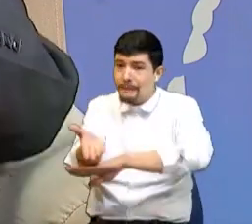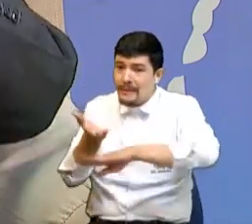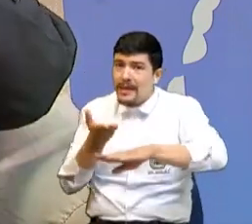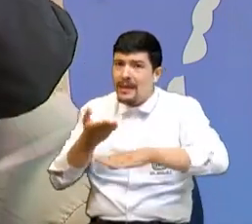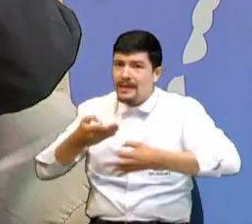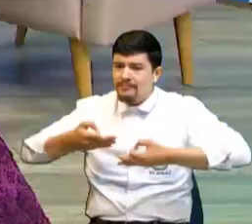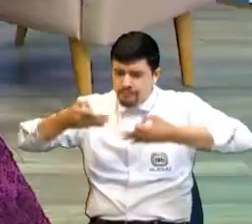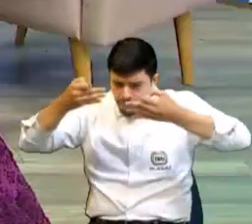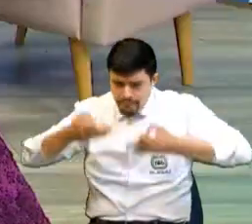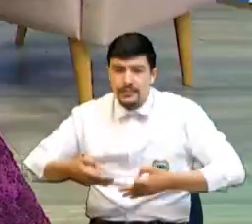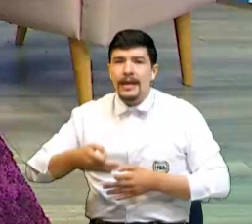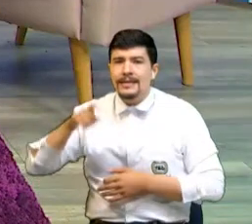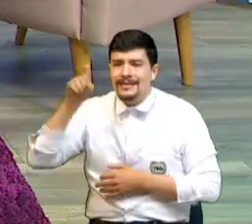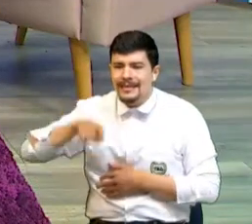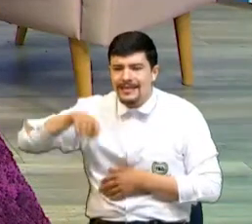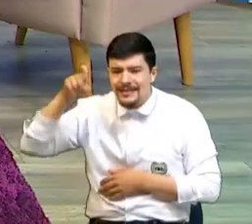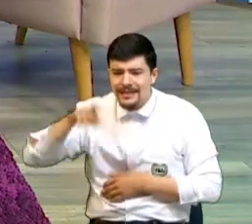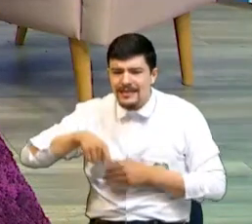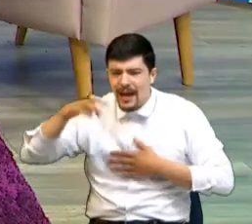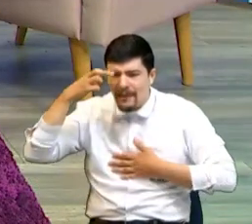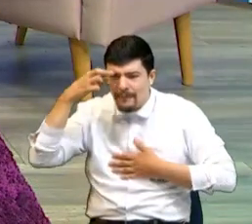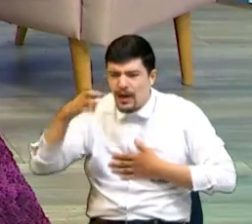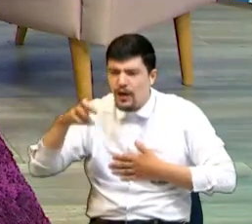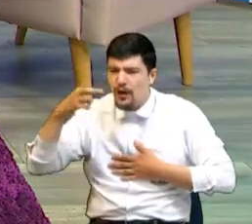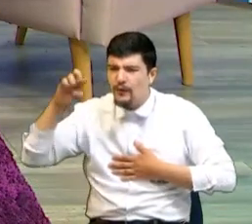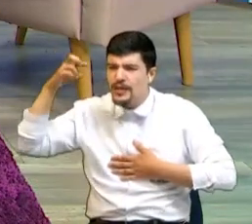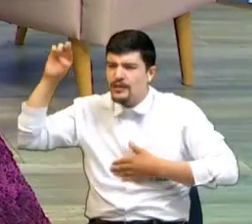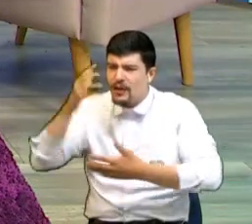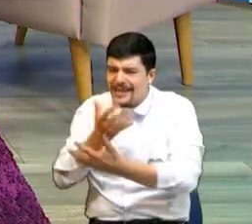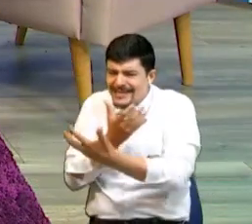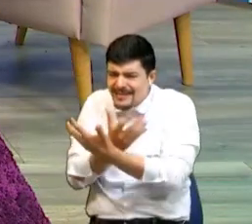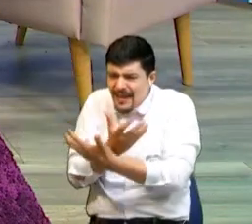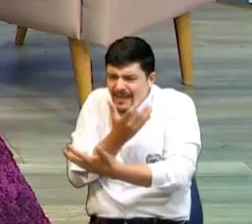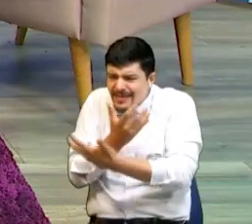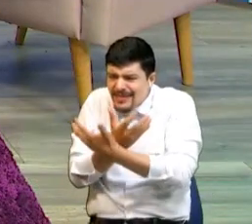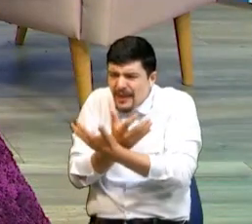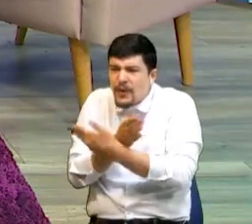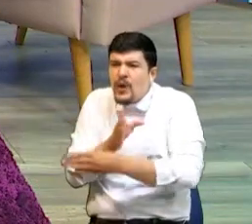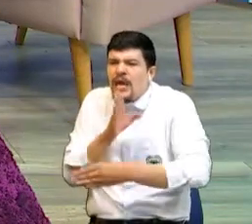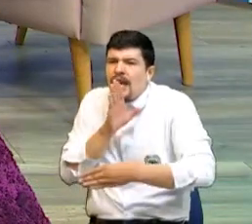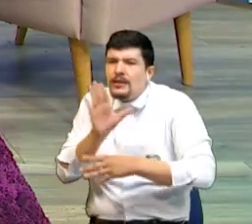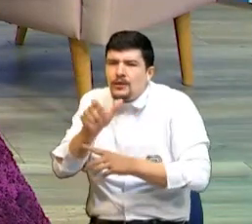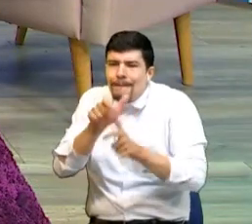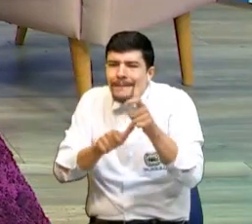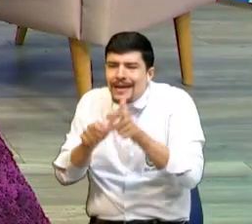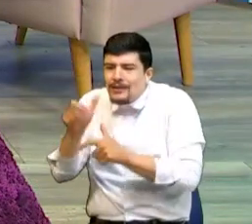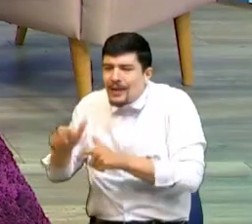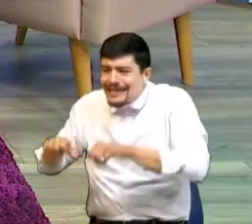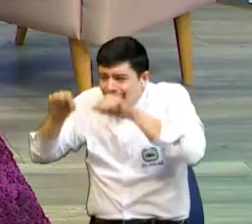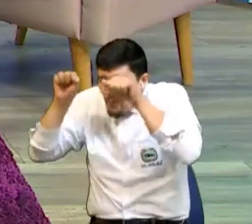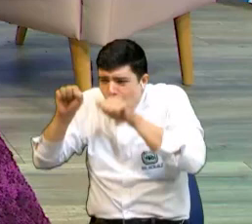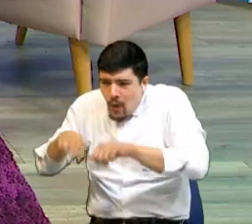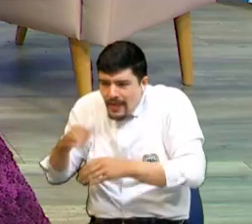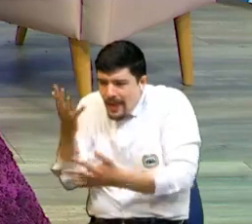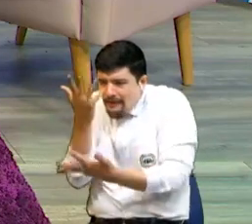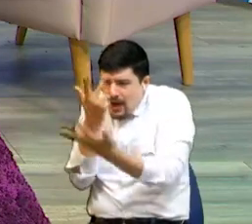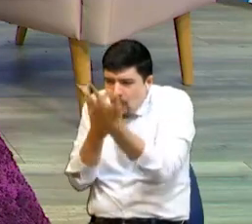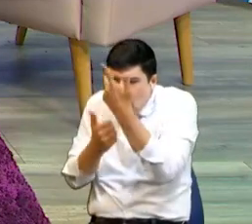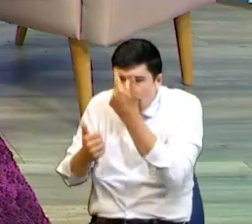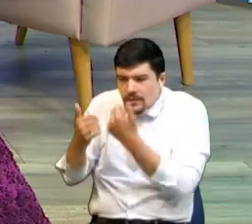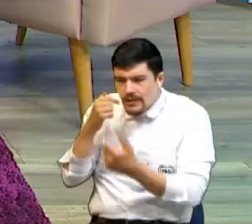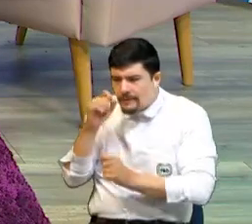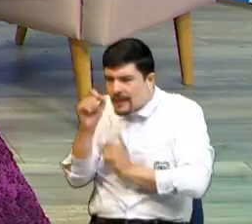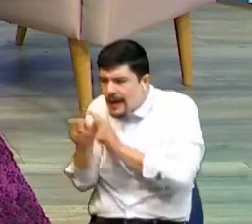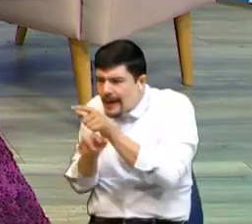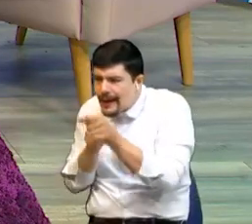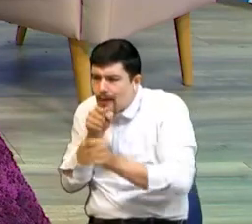necesariamente el profesionalismo científico de las personas que puedan, que accedan a ese